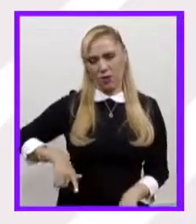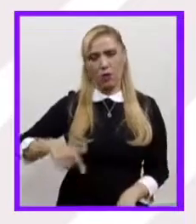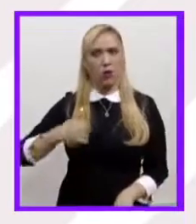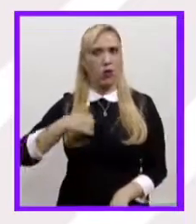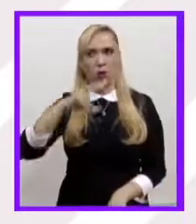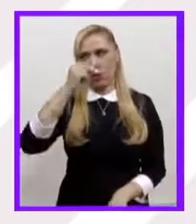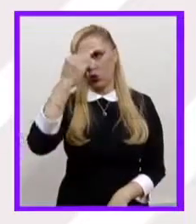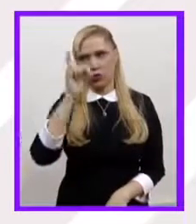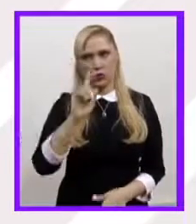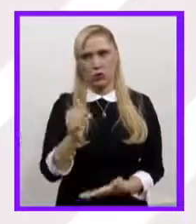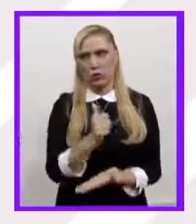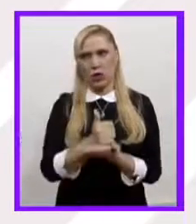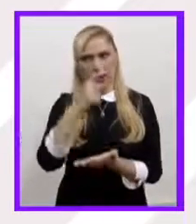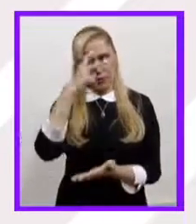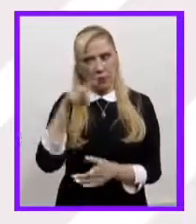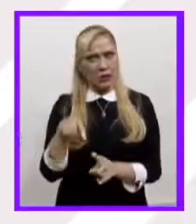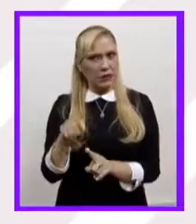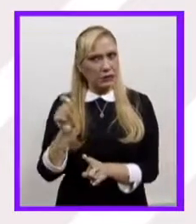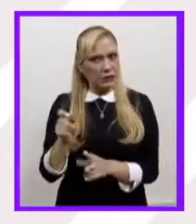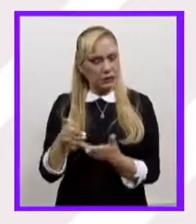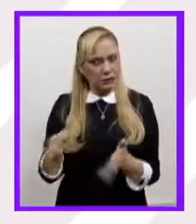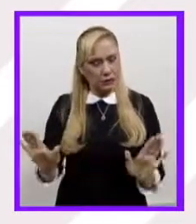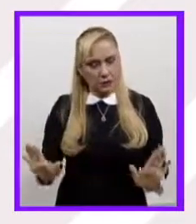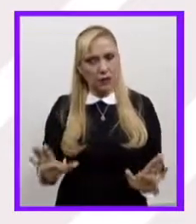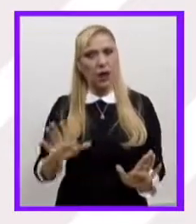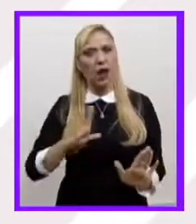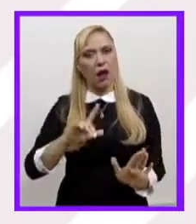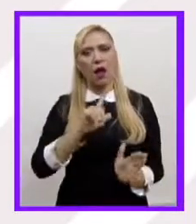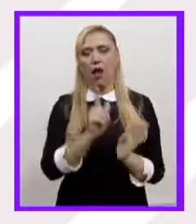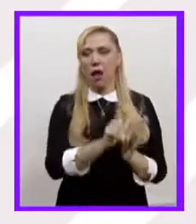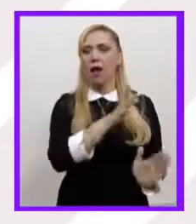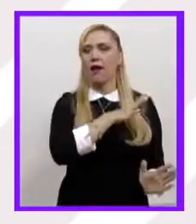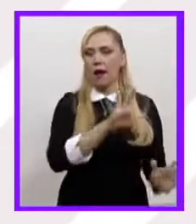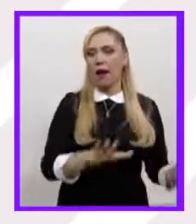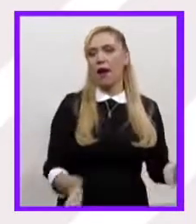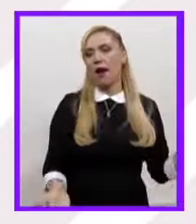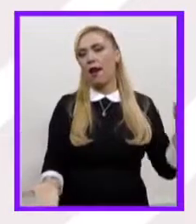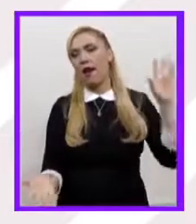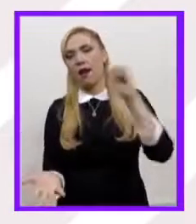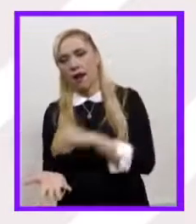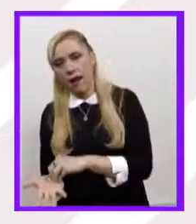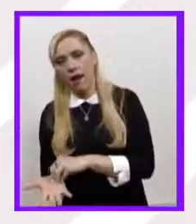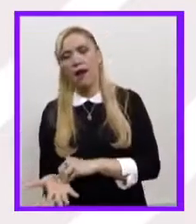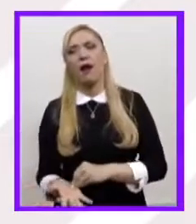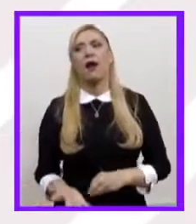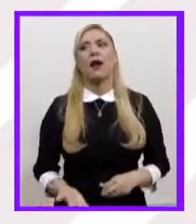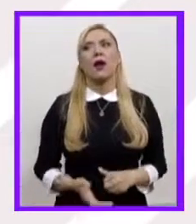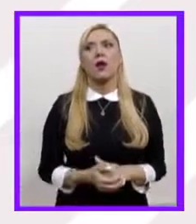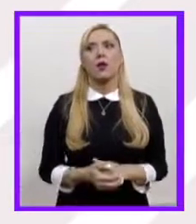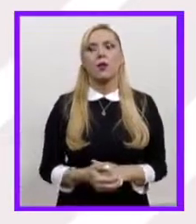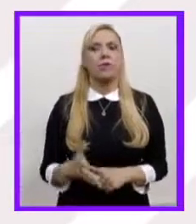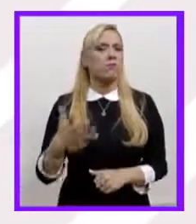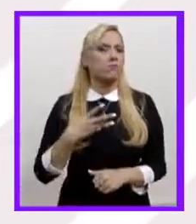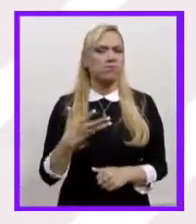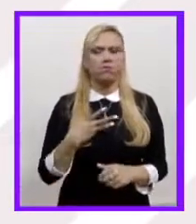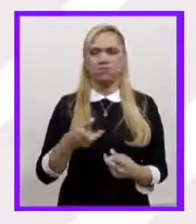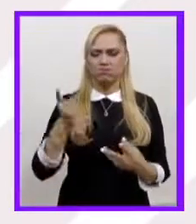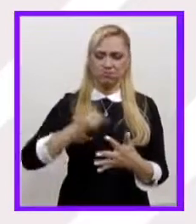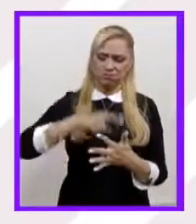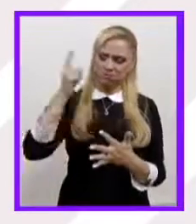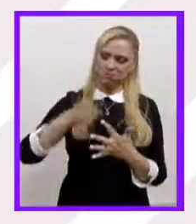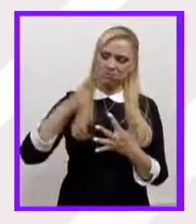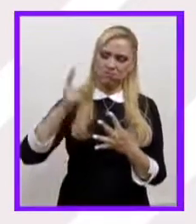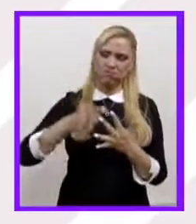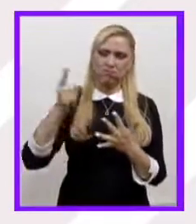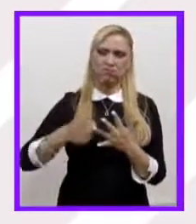de México, pero debe de tener los elementos de esta ley general. Tiene pues muchas vías, ¿no? Vías que me